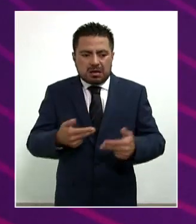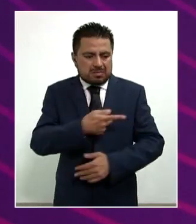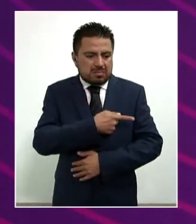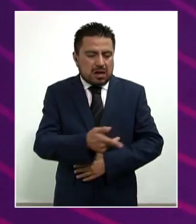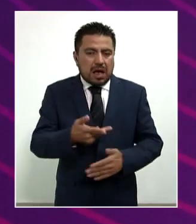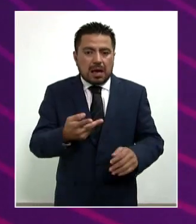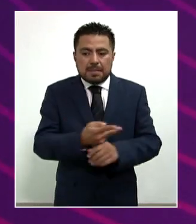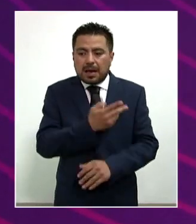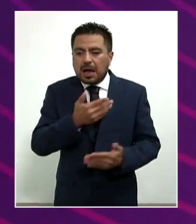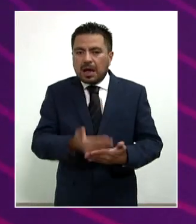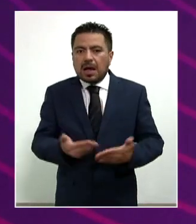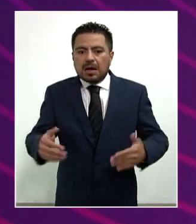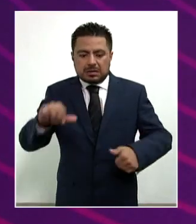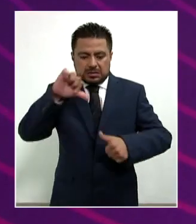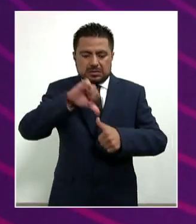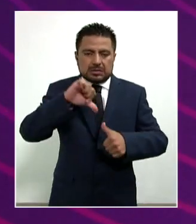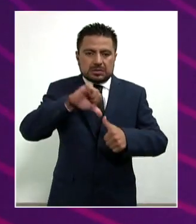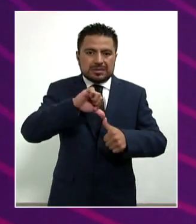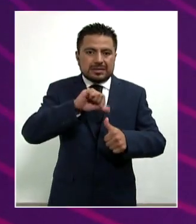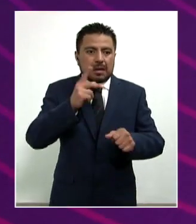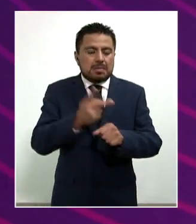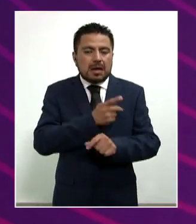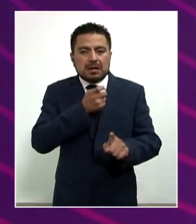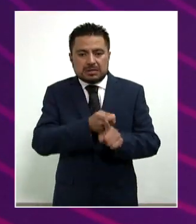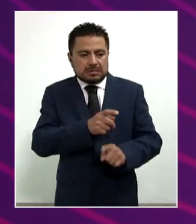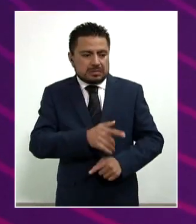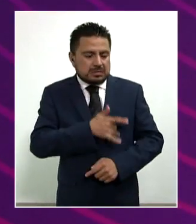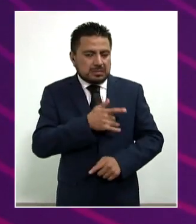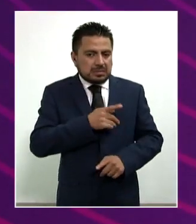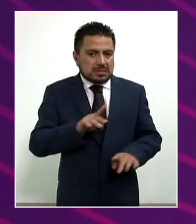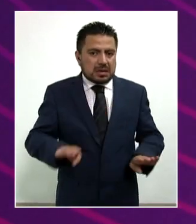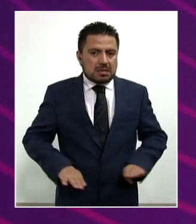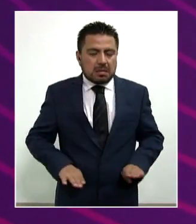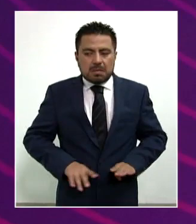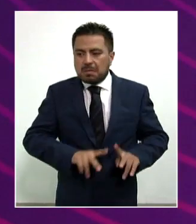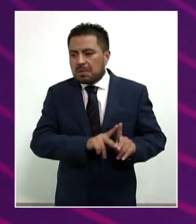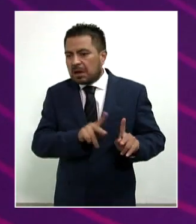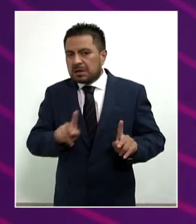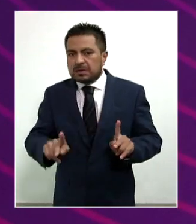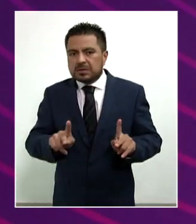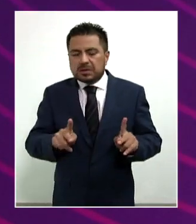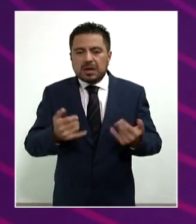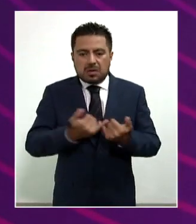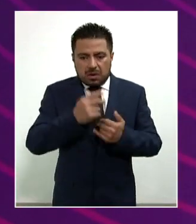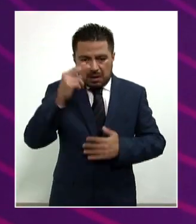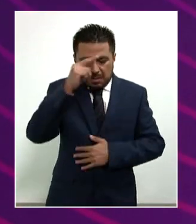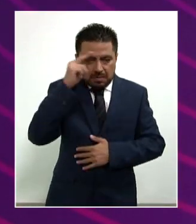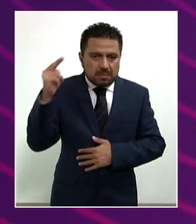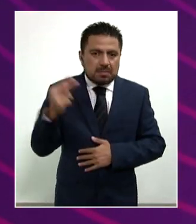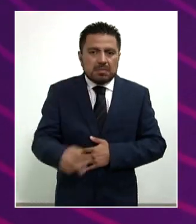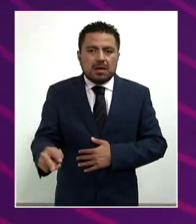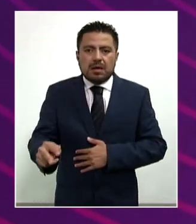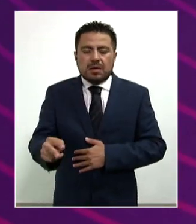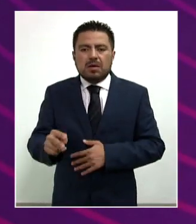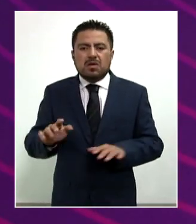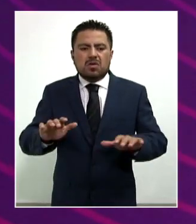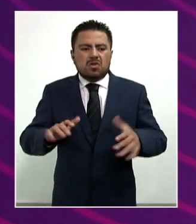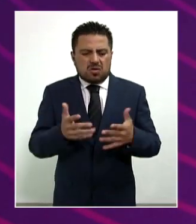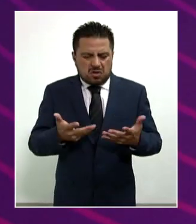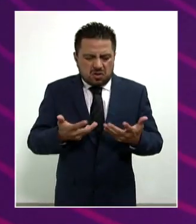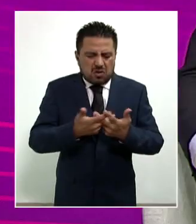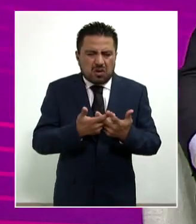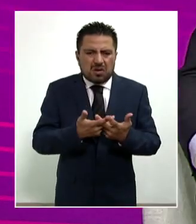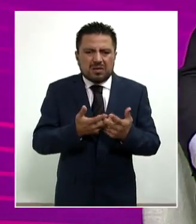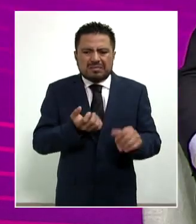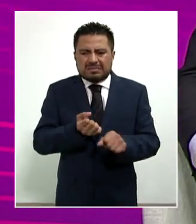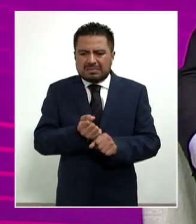está pasando a Centroamérica en ese sentido sí es parecido a lo de México, que es la combinación